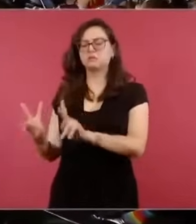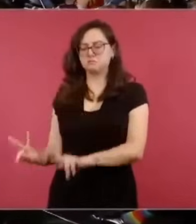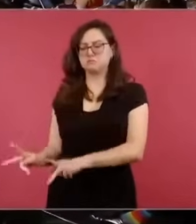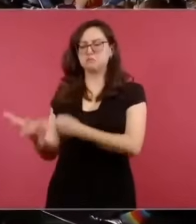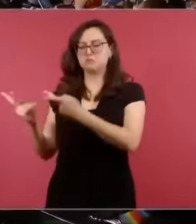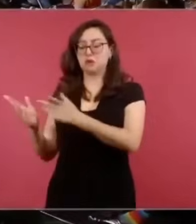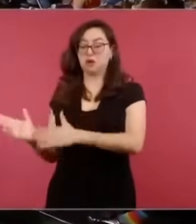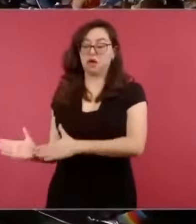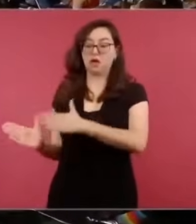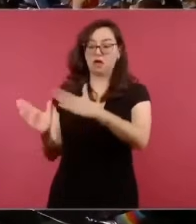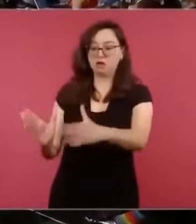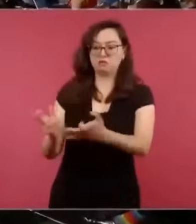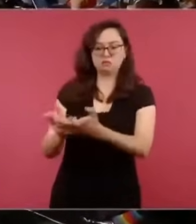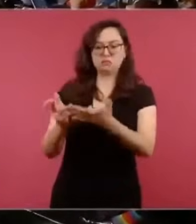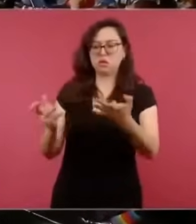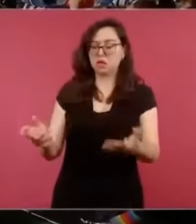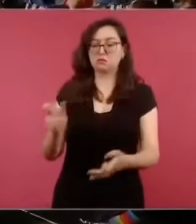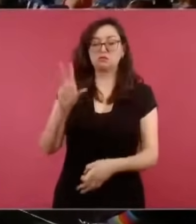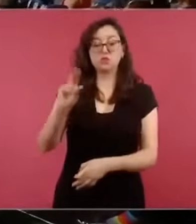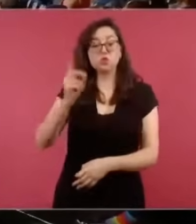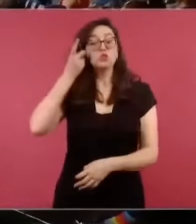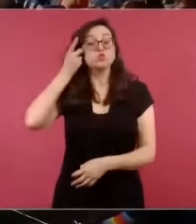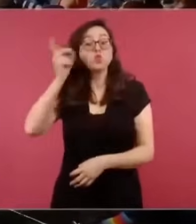queda como propiedad de la nación,